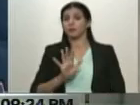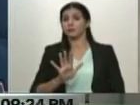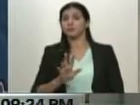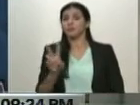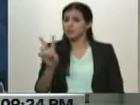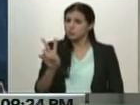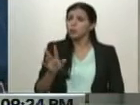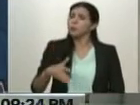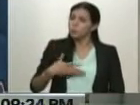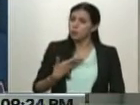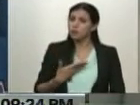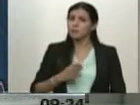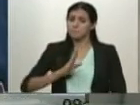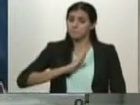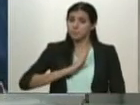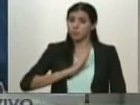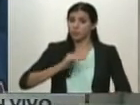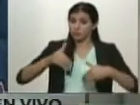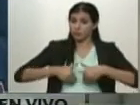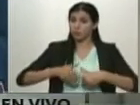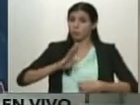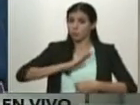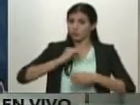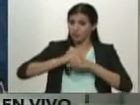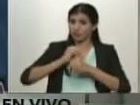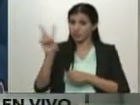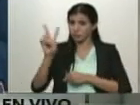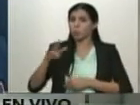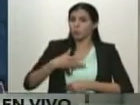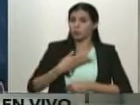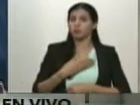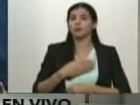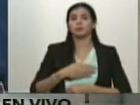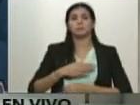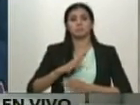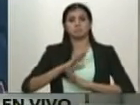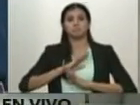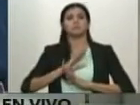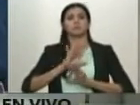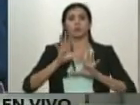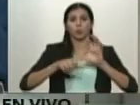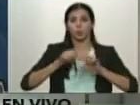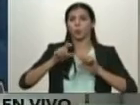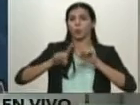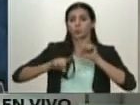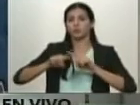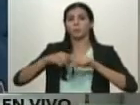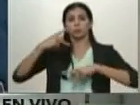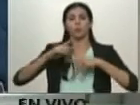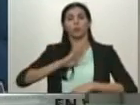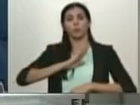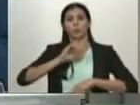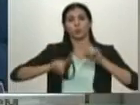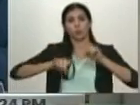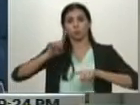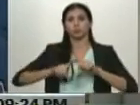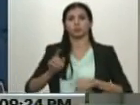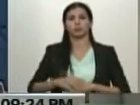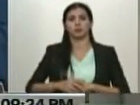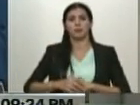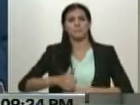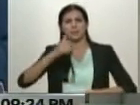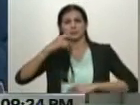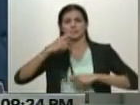pueda, con su propio trabajo, satisfacer las necesidades fundamentales del desarrollo económico y social